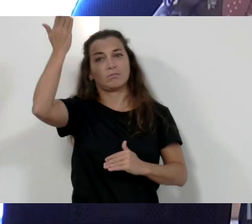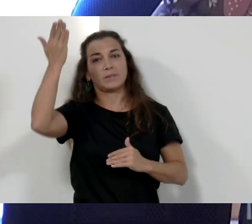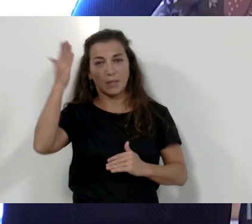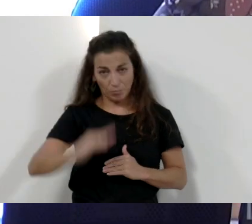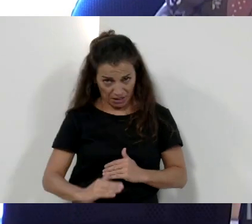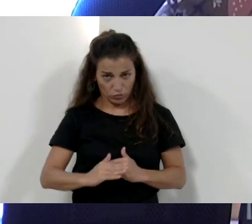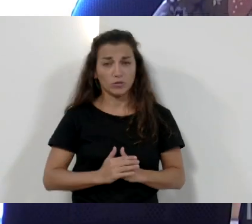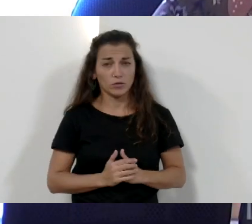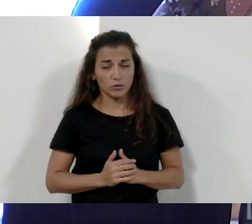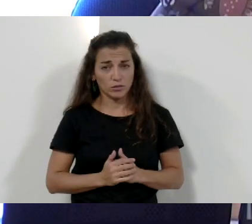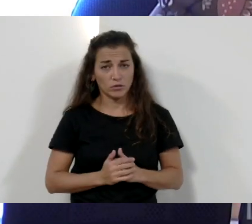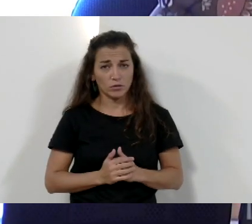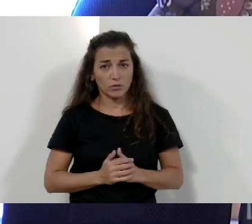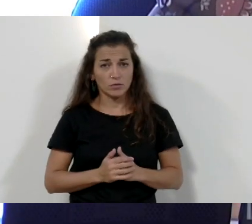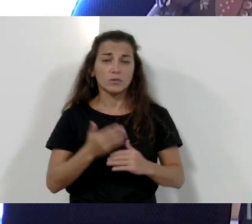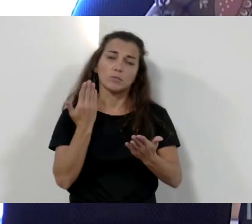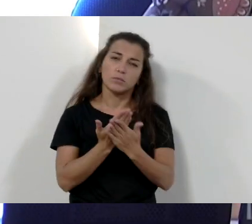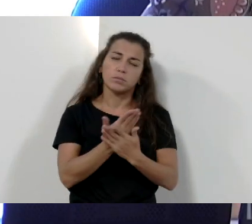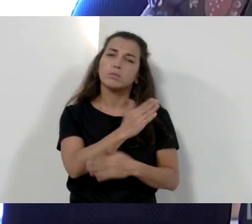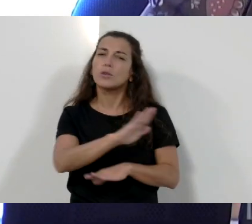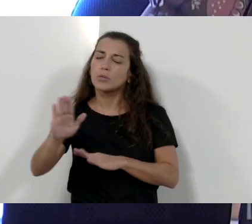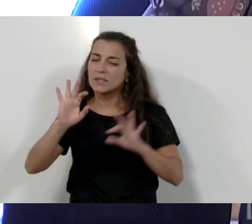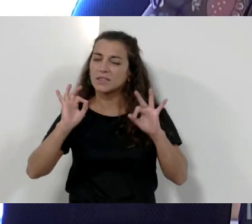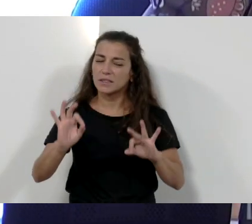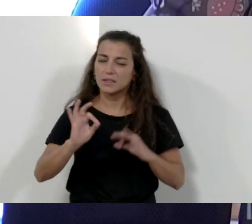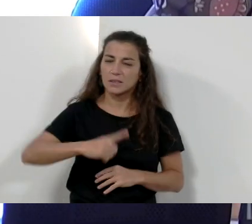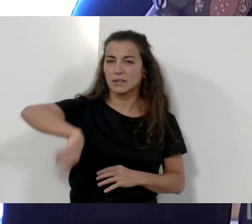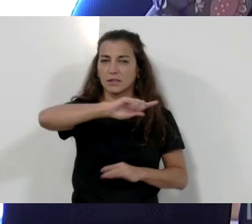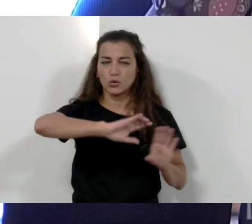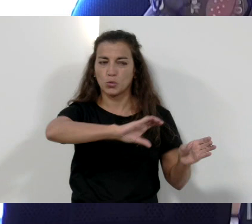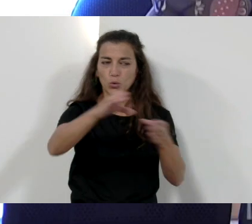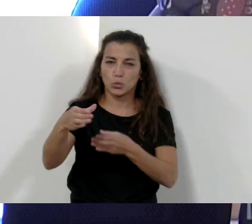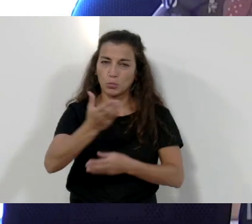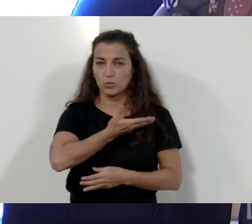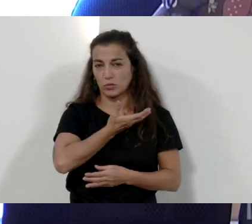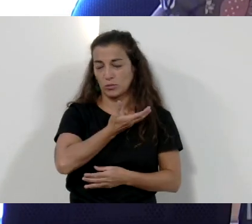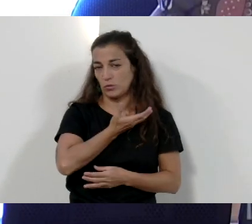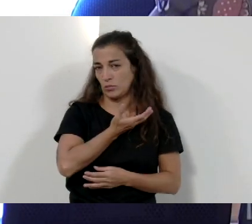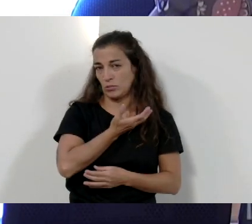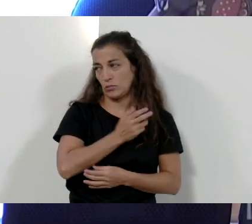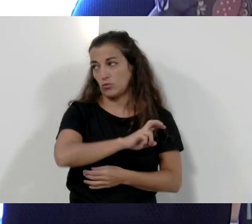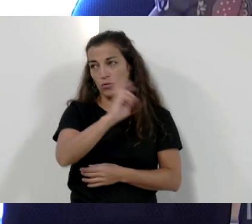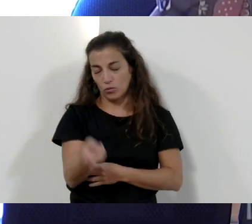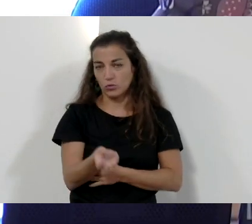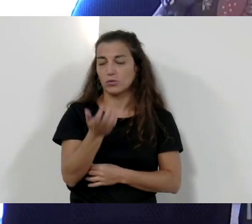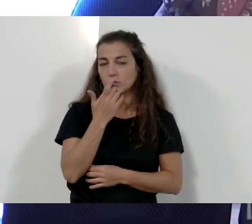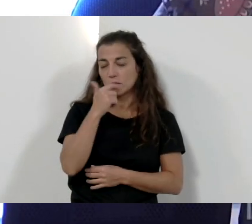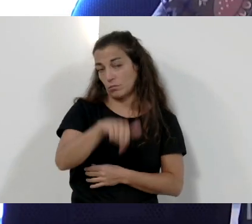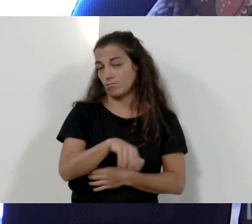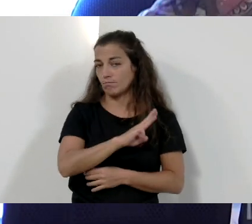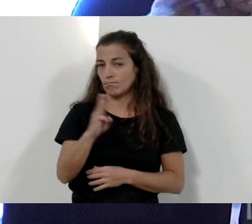cuenta las propuestas que se realizan por otros grupos municipales, en este caso del Partido Popular. Nada más, muchas